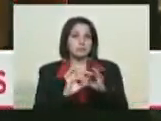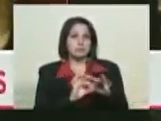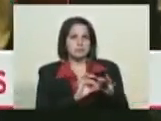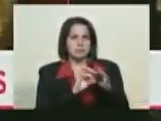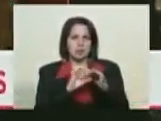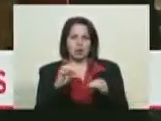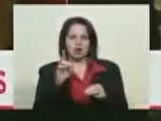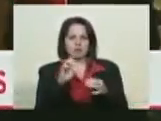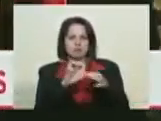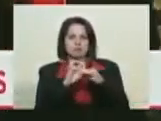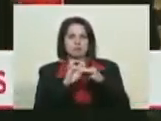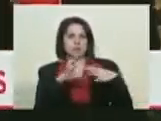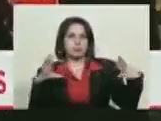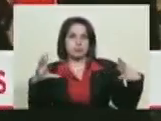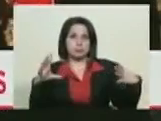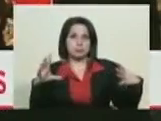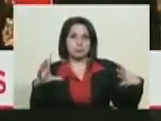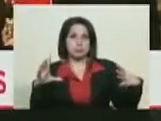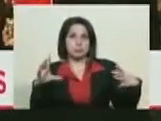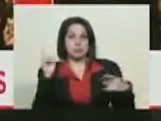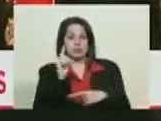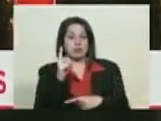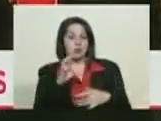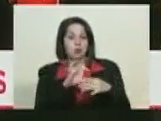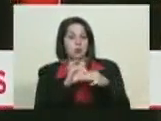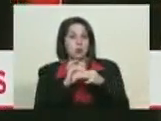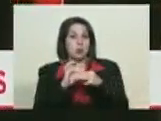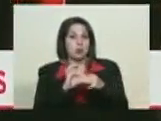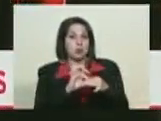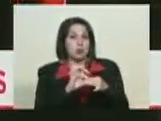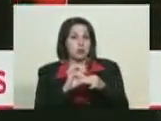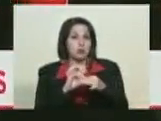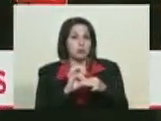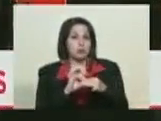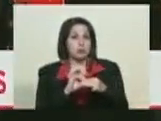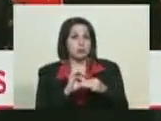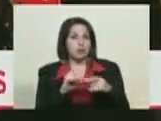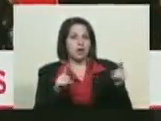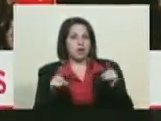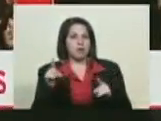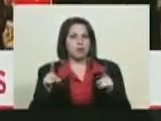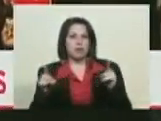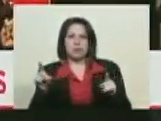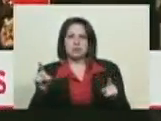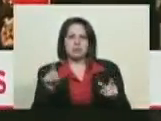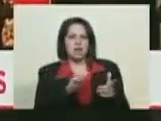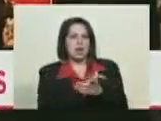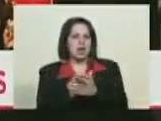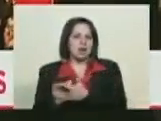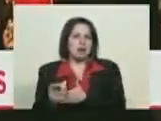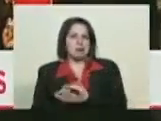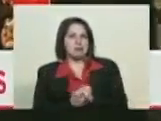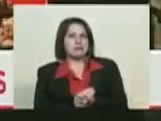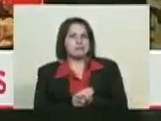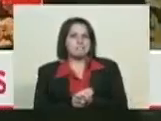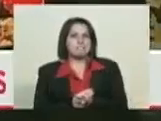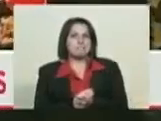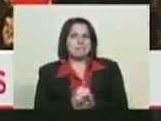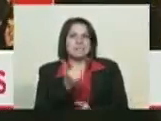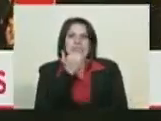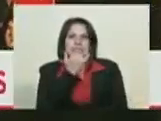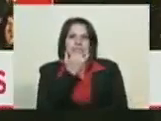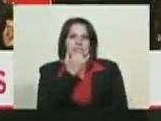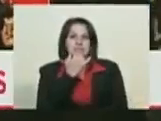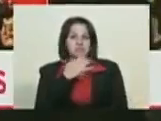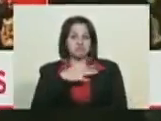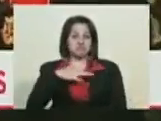para el divisionismo. A veces algunos compañeros caen en el error del